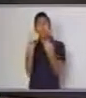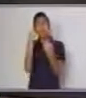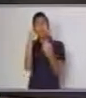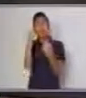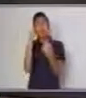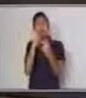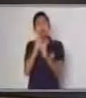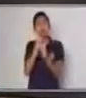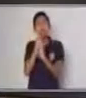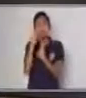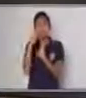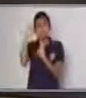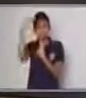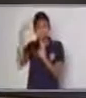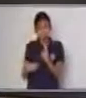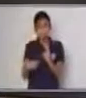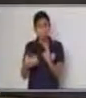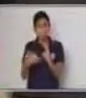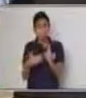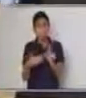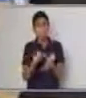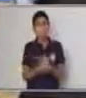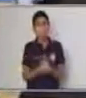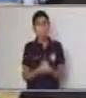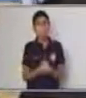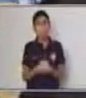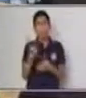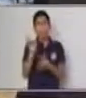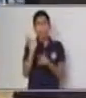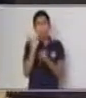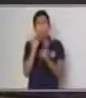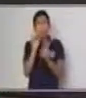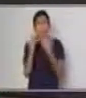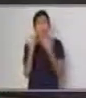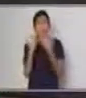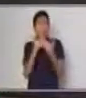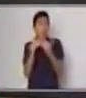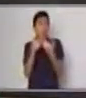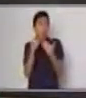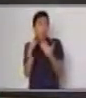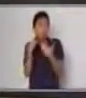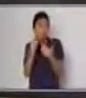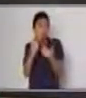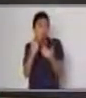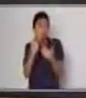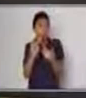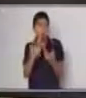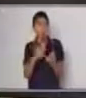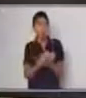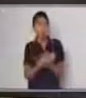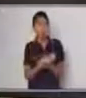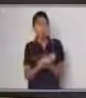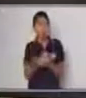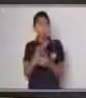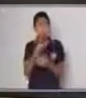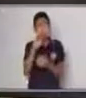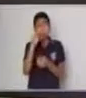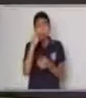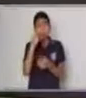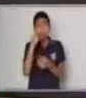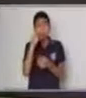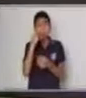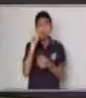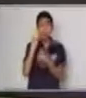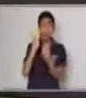primos son divisibles cualquiera de los números que tengo aquí en negro y encuentro que el único número